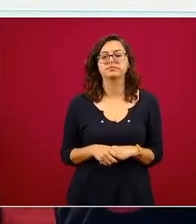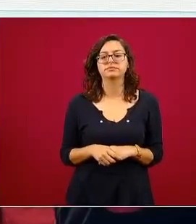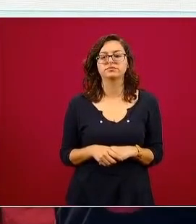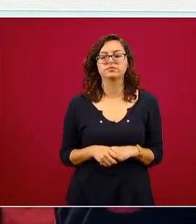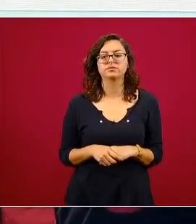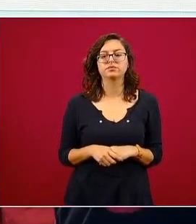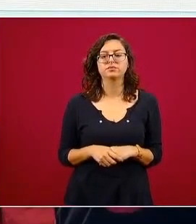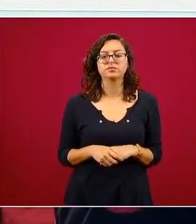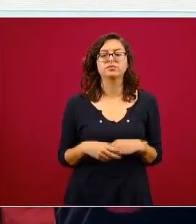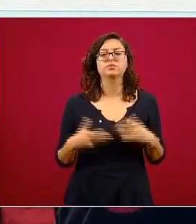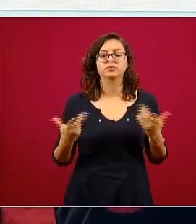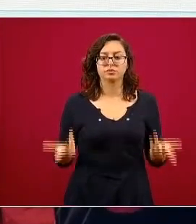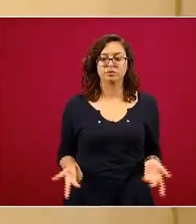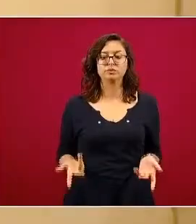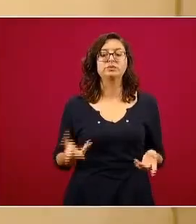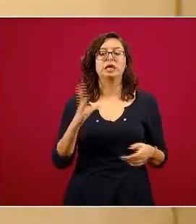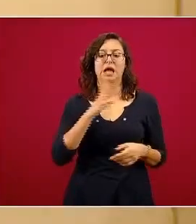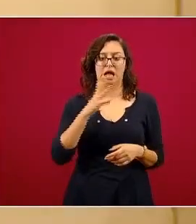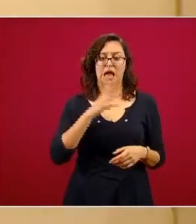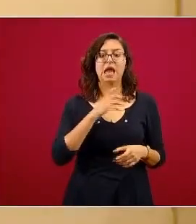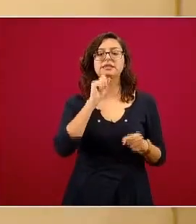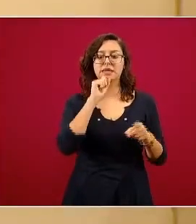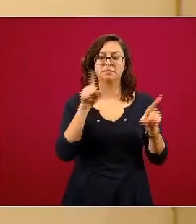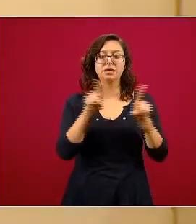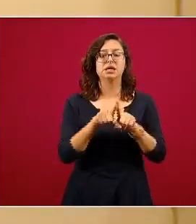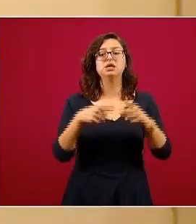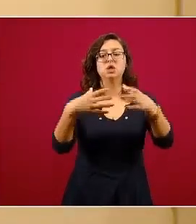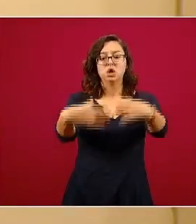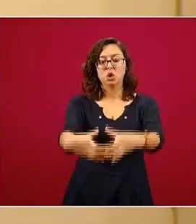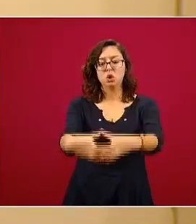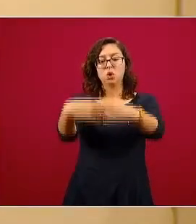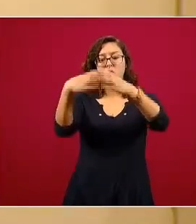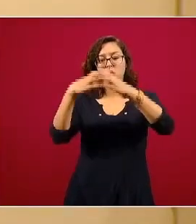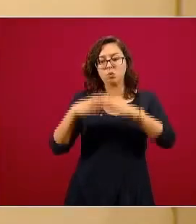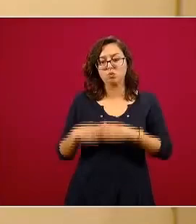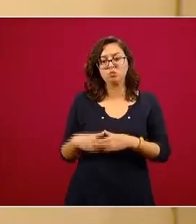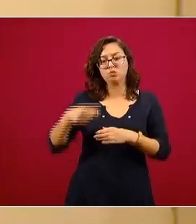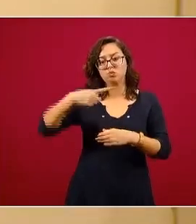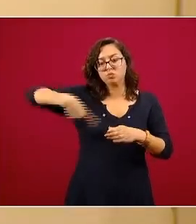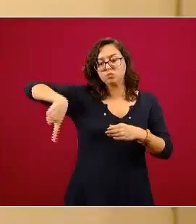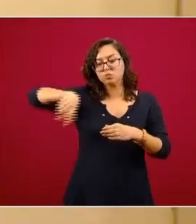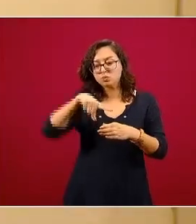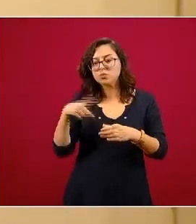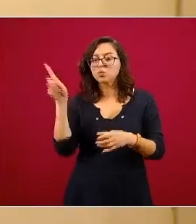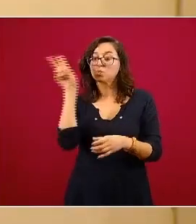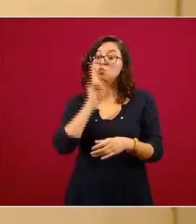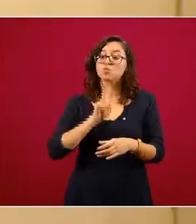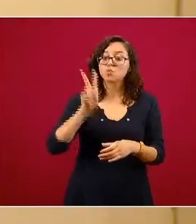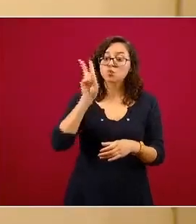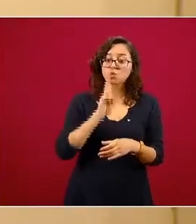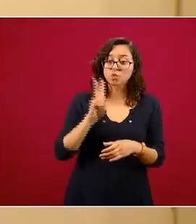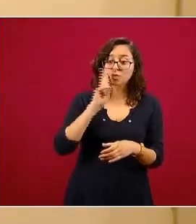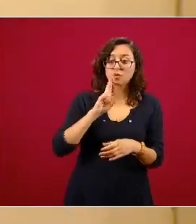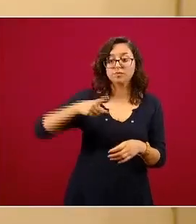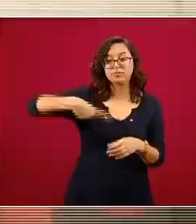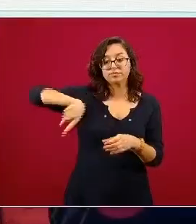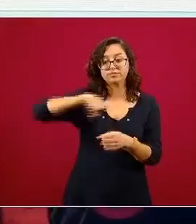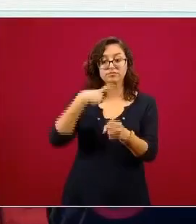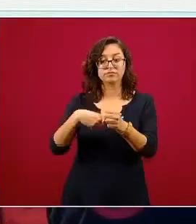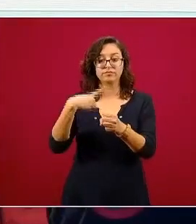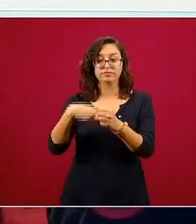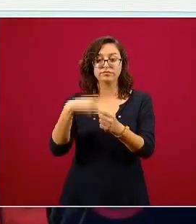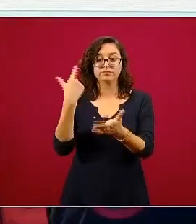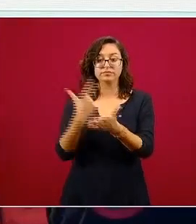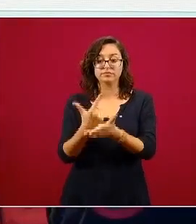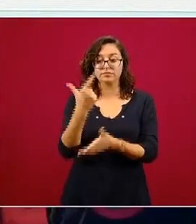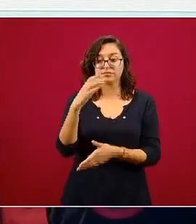un ensayo clínico controlado, aleatorizado y multicéntrico en casos de enfermedad grave con COVID-19, en el